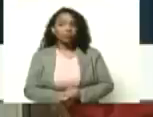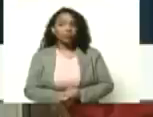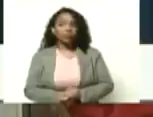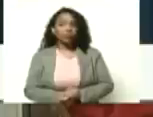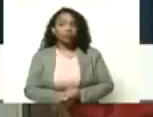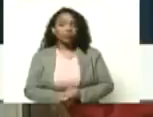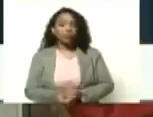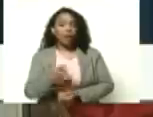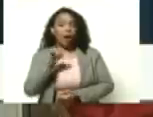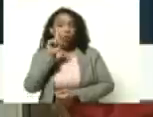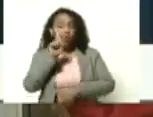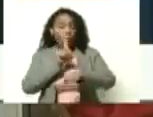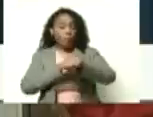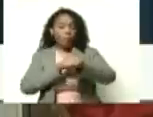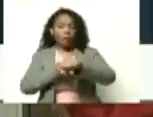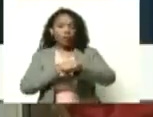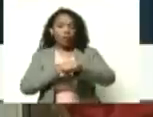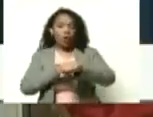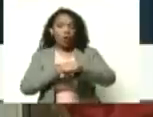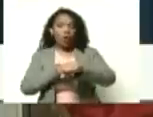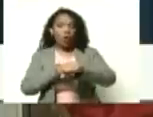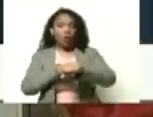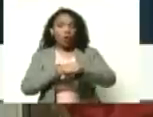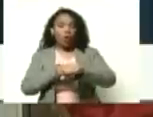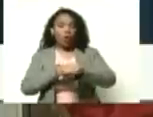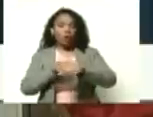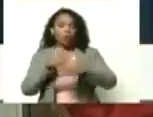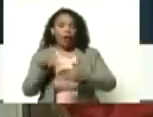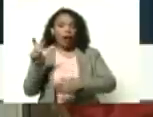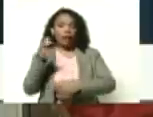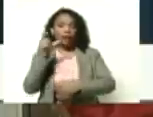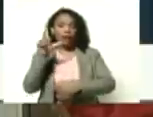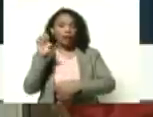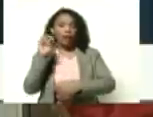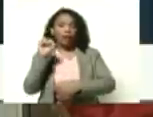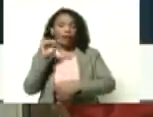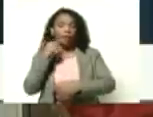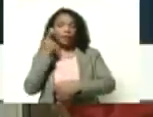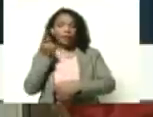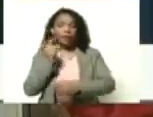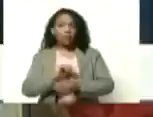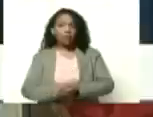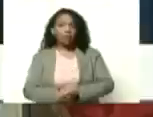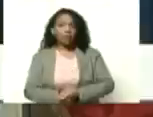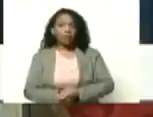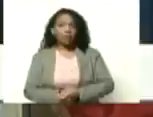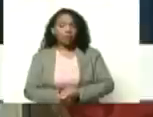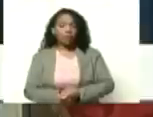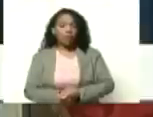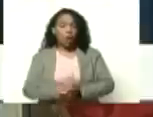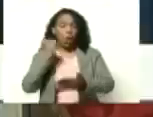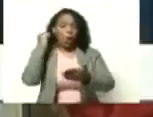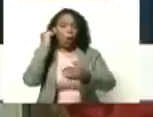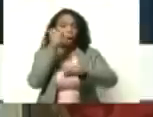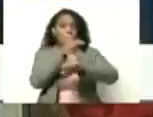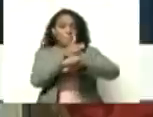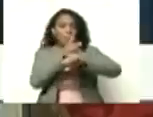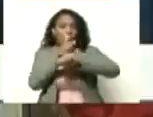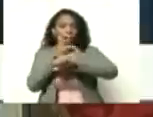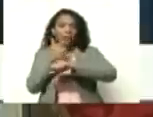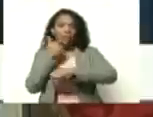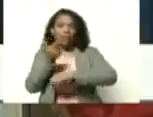hay un momento un detalle que en castellano narra que los matadores le dicen